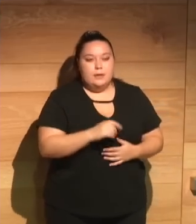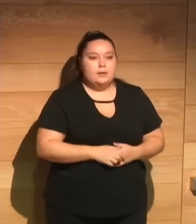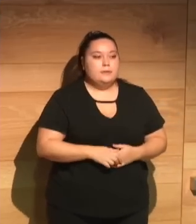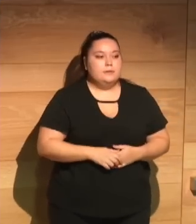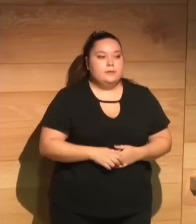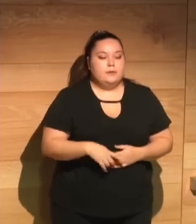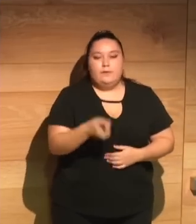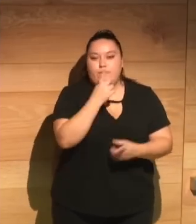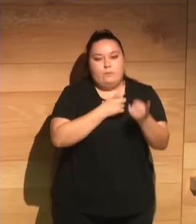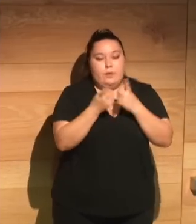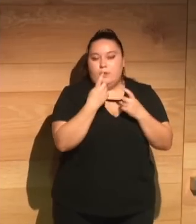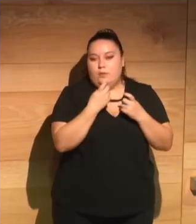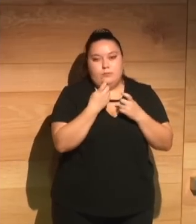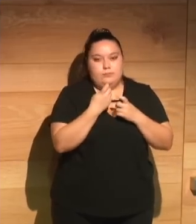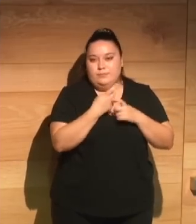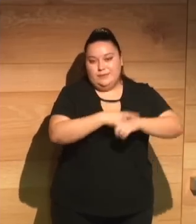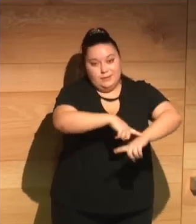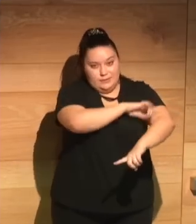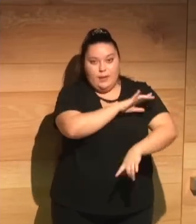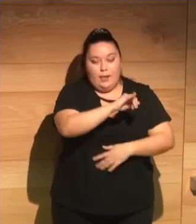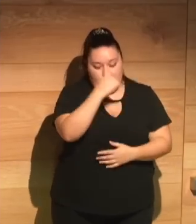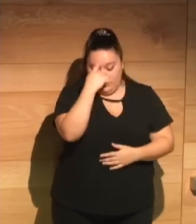ingentes cantidades de información. Es la única manera en la que...